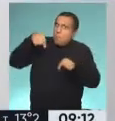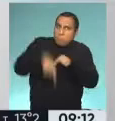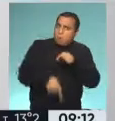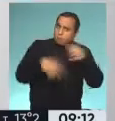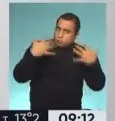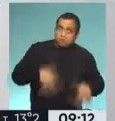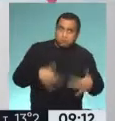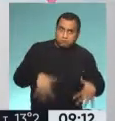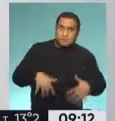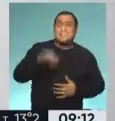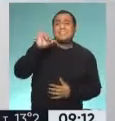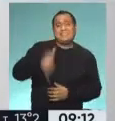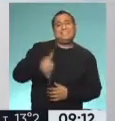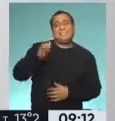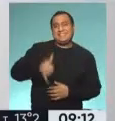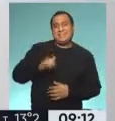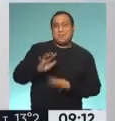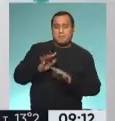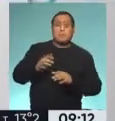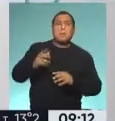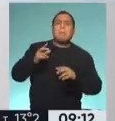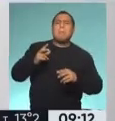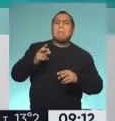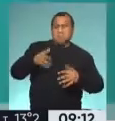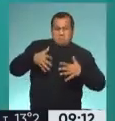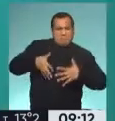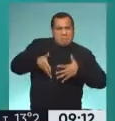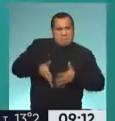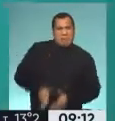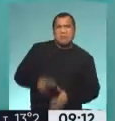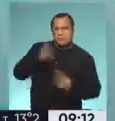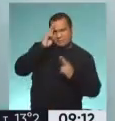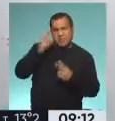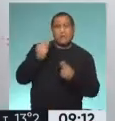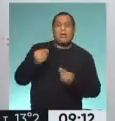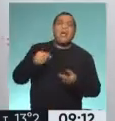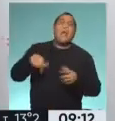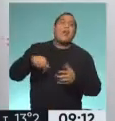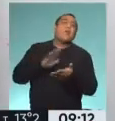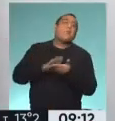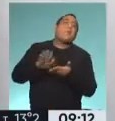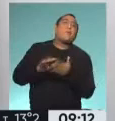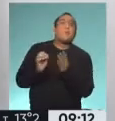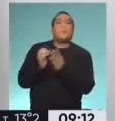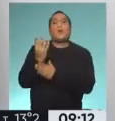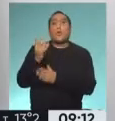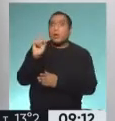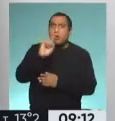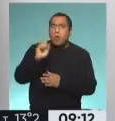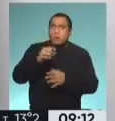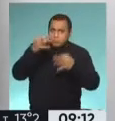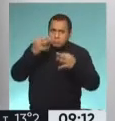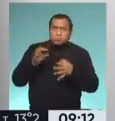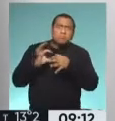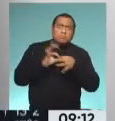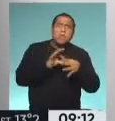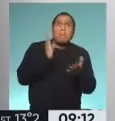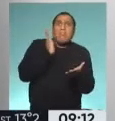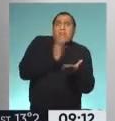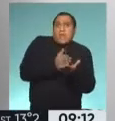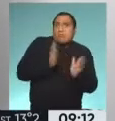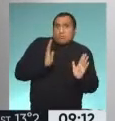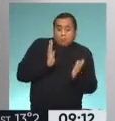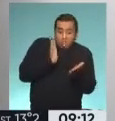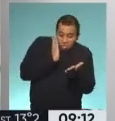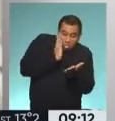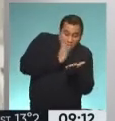Sí, por supuesto. El parto respetado claramente no es una moda, tiene que ver con los derechos y los derechos nunca tienen que